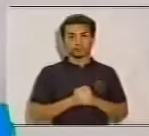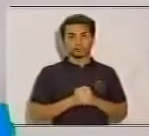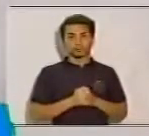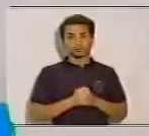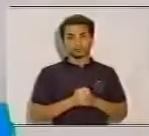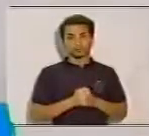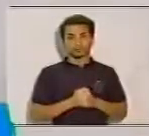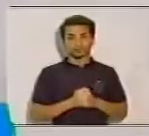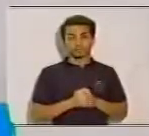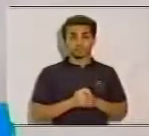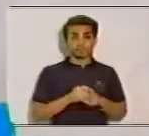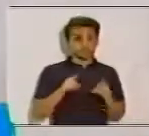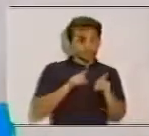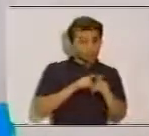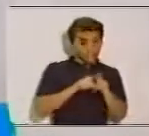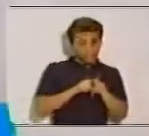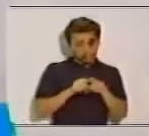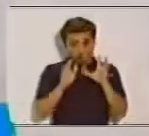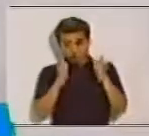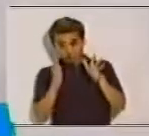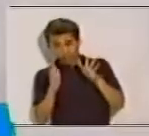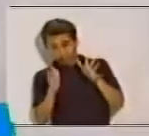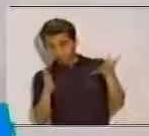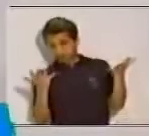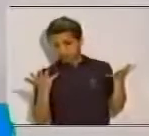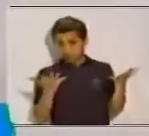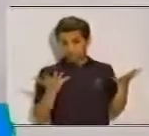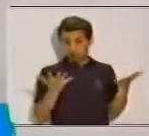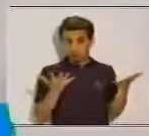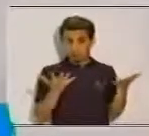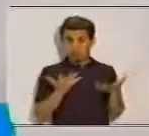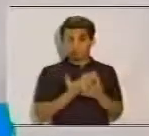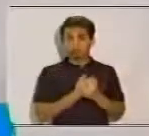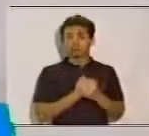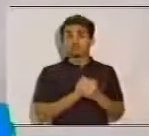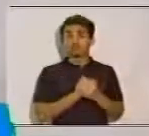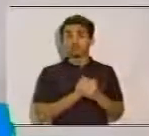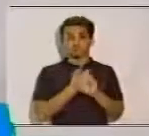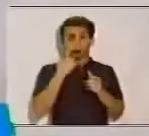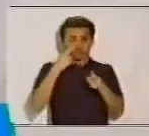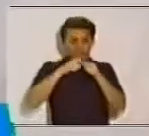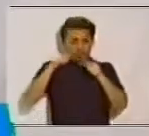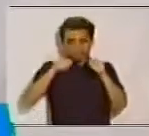Y son iguales, son parecidas, son semejantes. ¿Alguien que me diga?